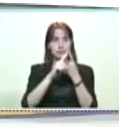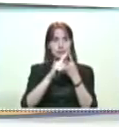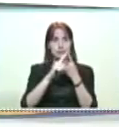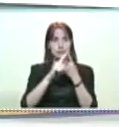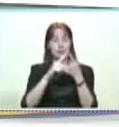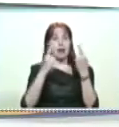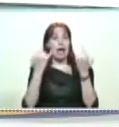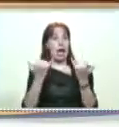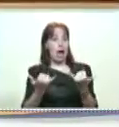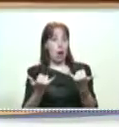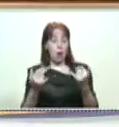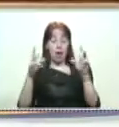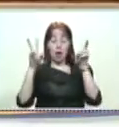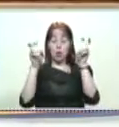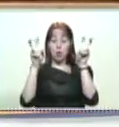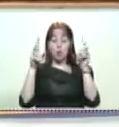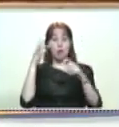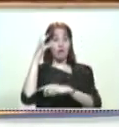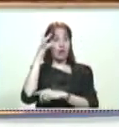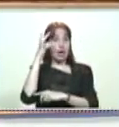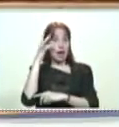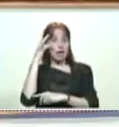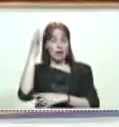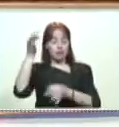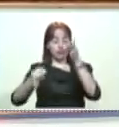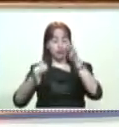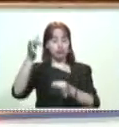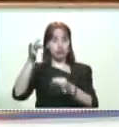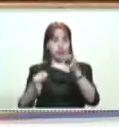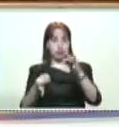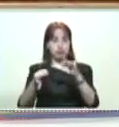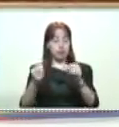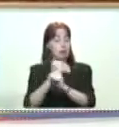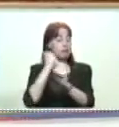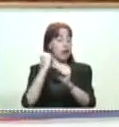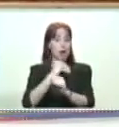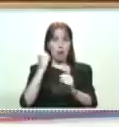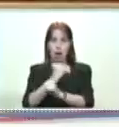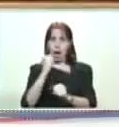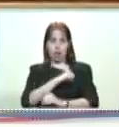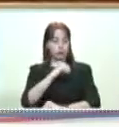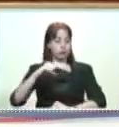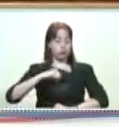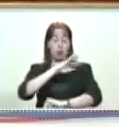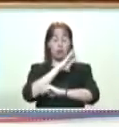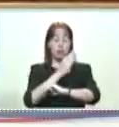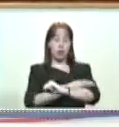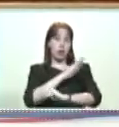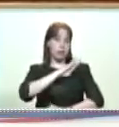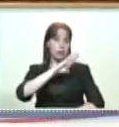Y ahora con una nueva fiscalía, bueno, actuando con su autonomía, con su poder.